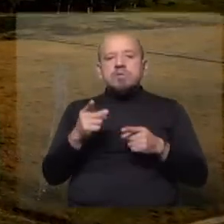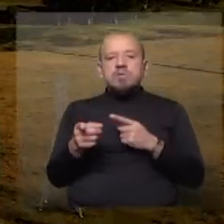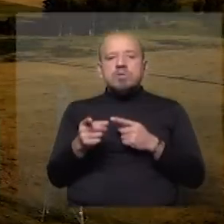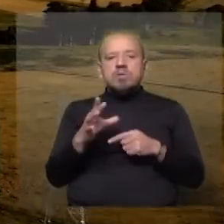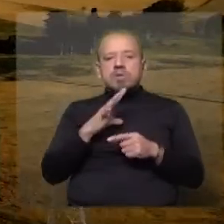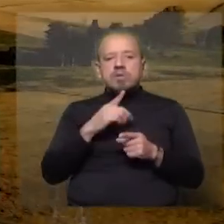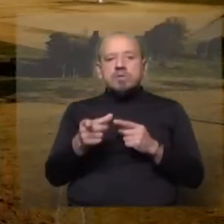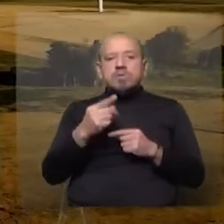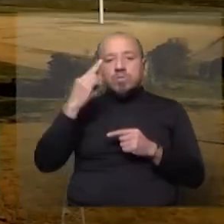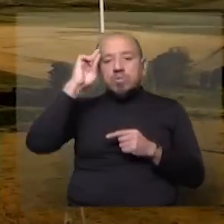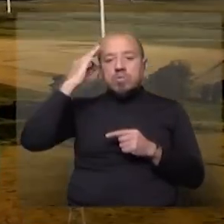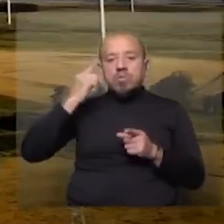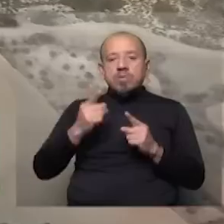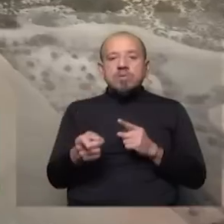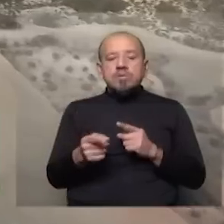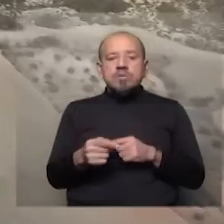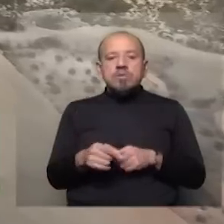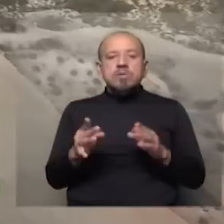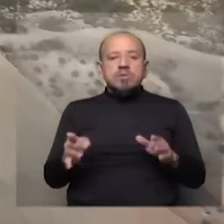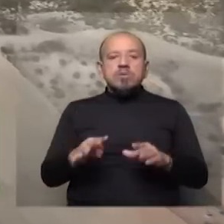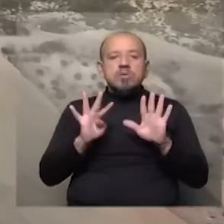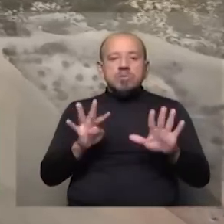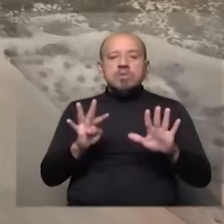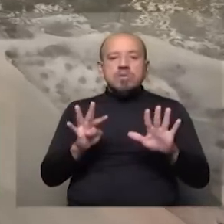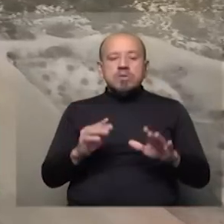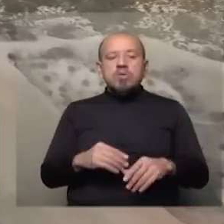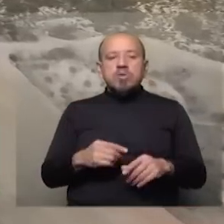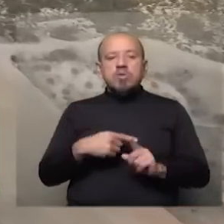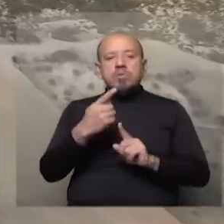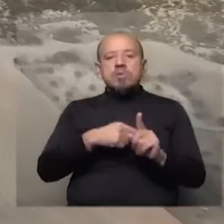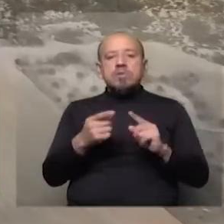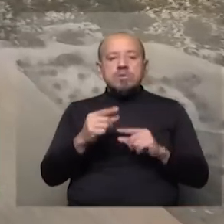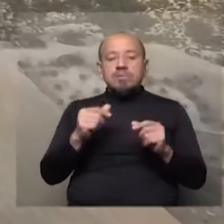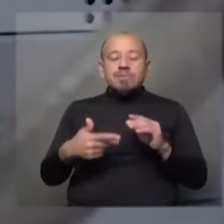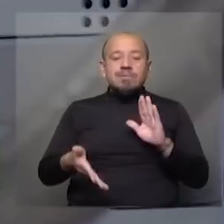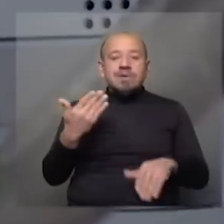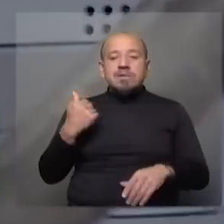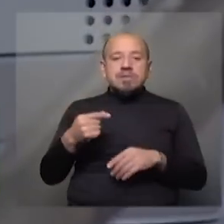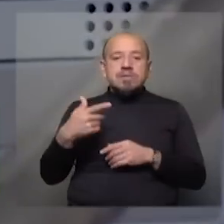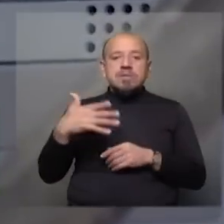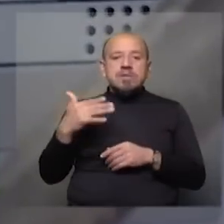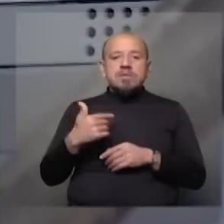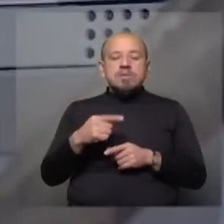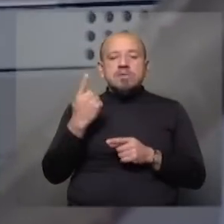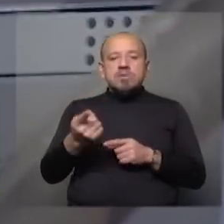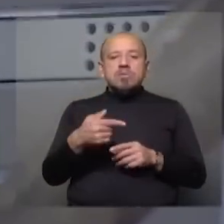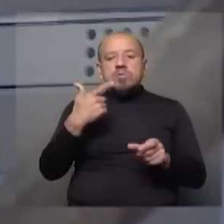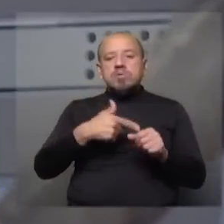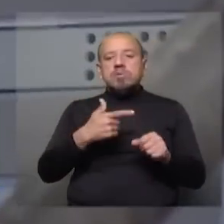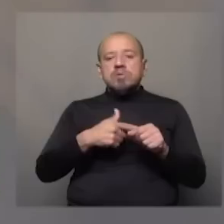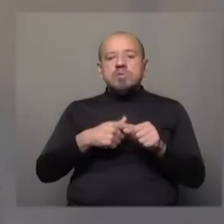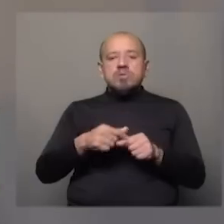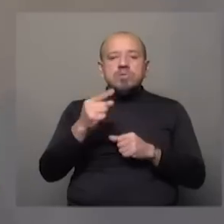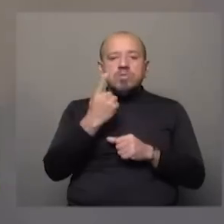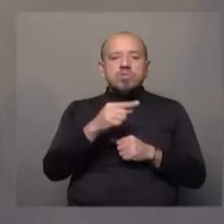destaca que Uruguay se mantuvo en el noveno mes del año como el más caro de la región por ejemplo 1 l de de nafta cuesta